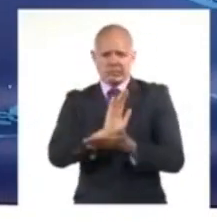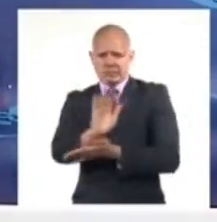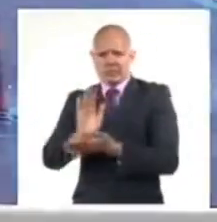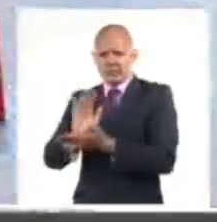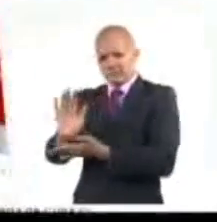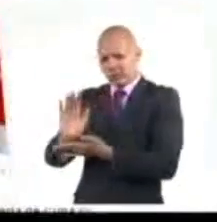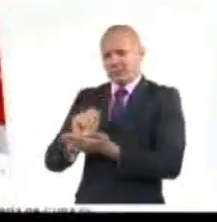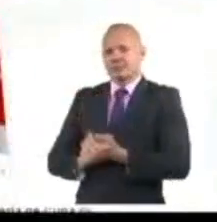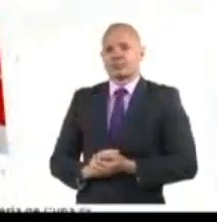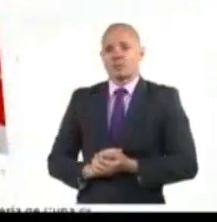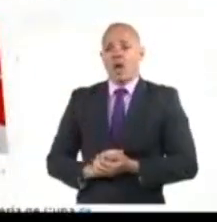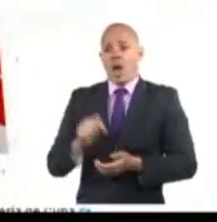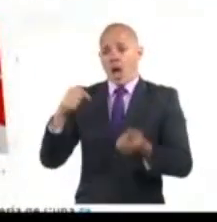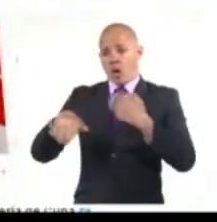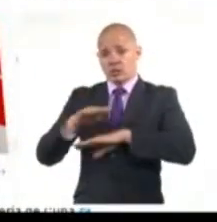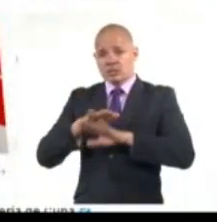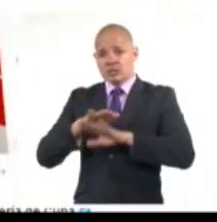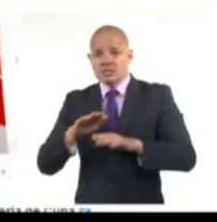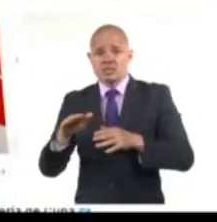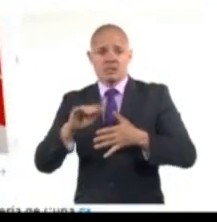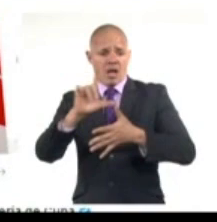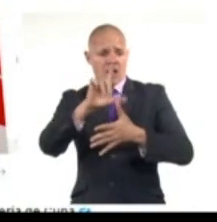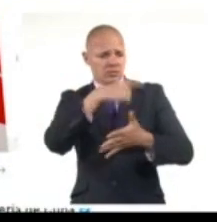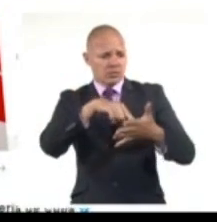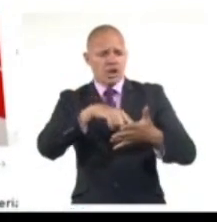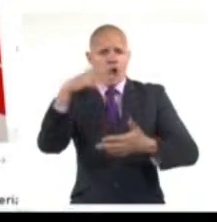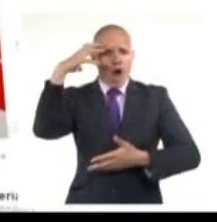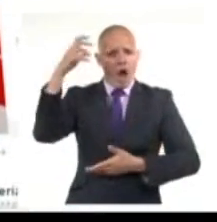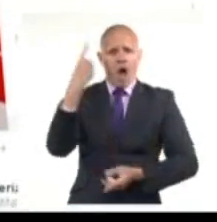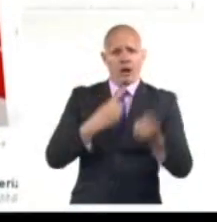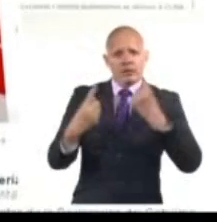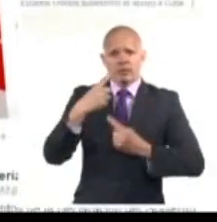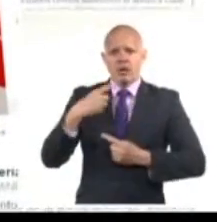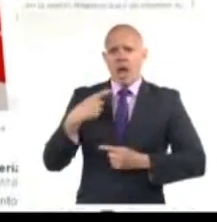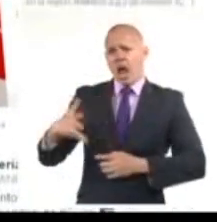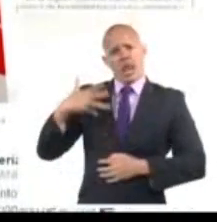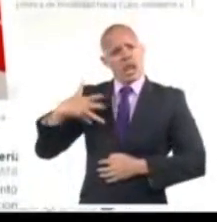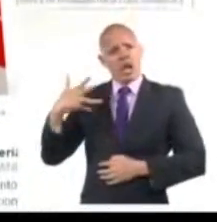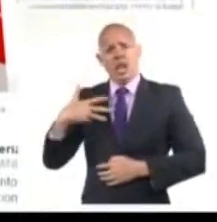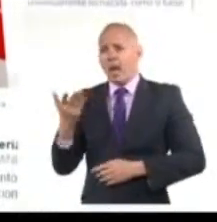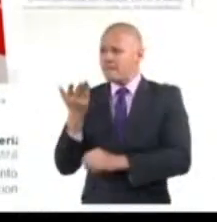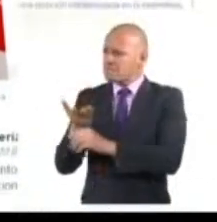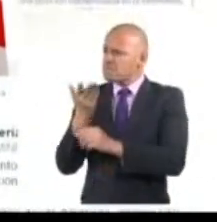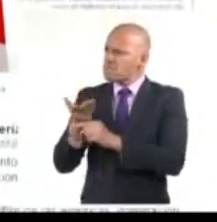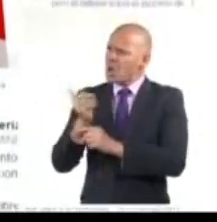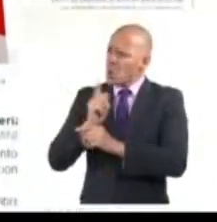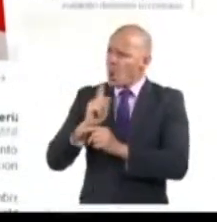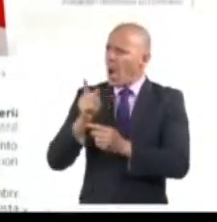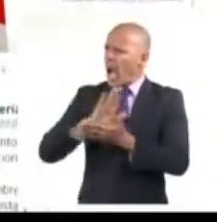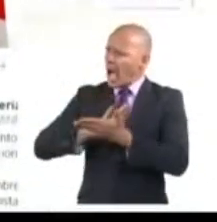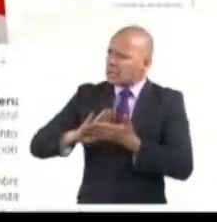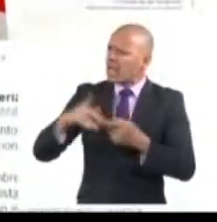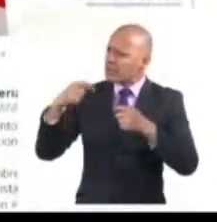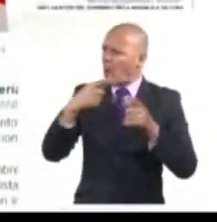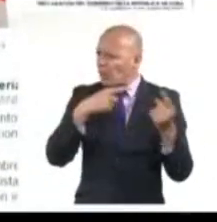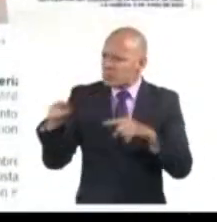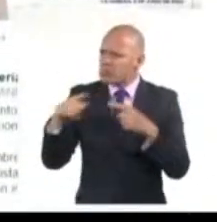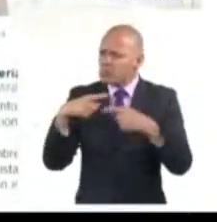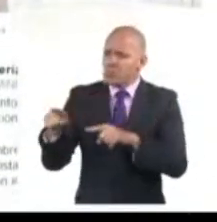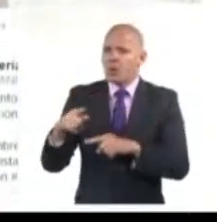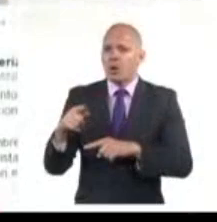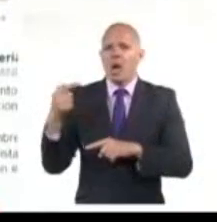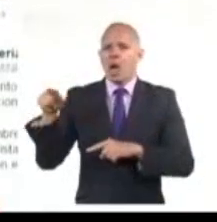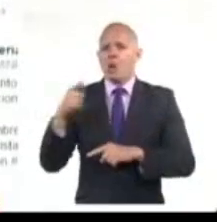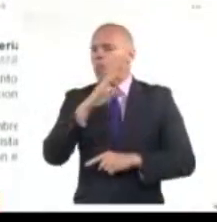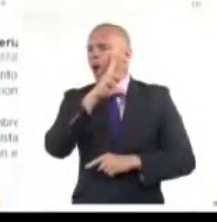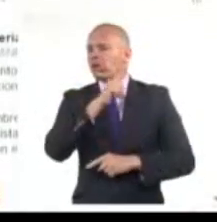justos reclamos del numeroso gobierno para que cambiara esa posición discriminatoria e inaceptable. No existe una sola razón